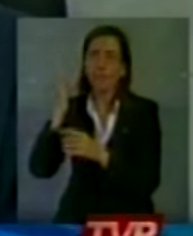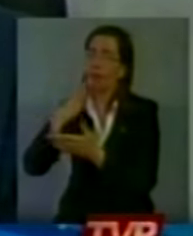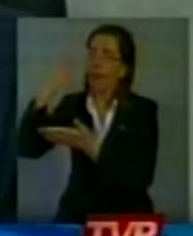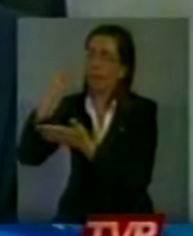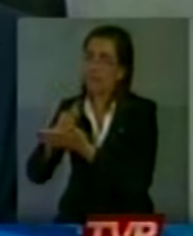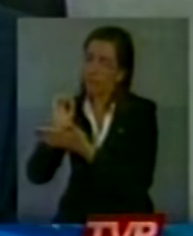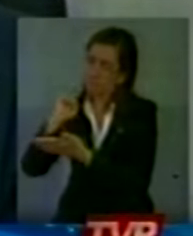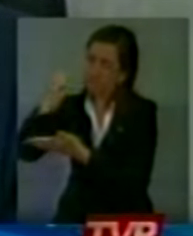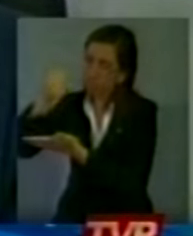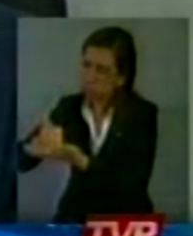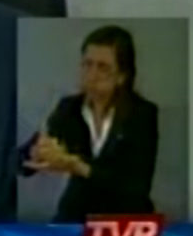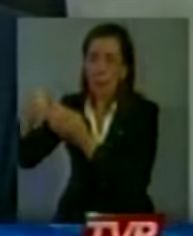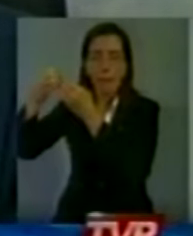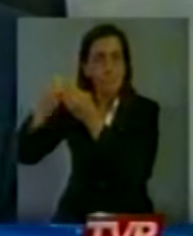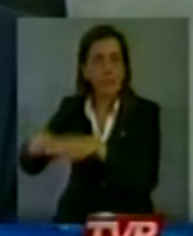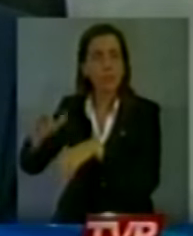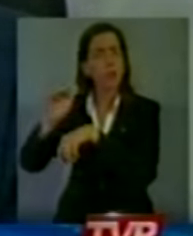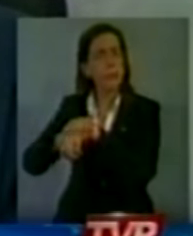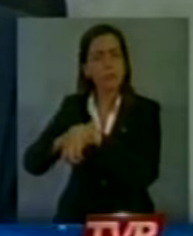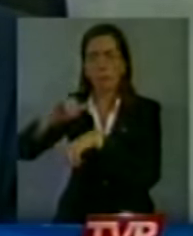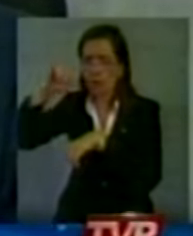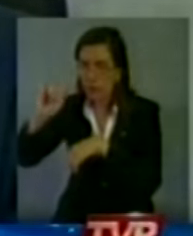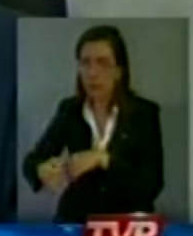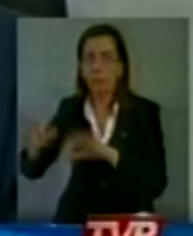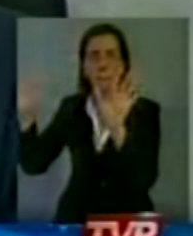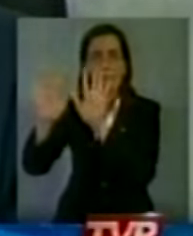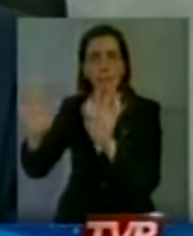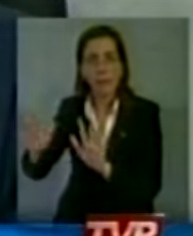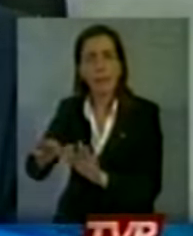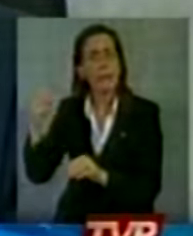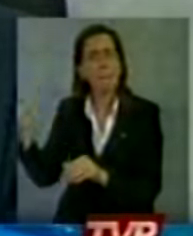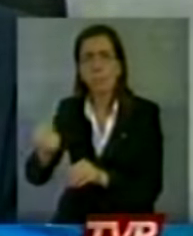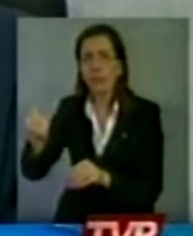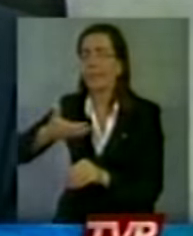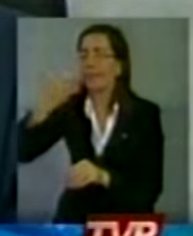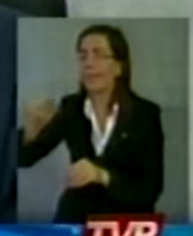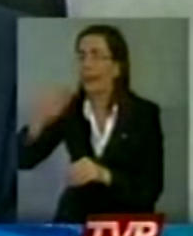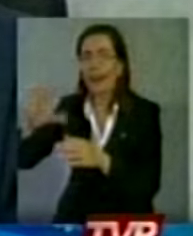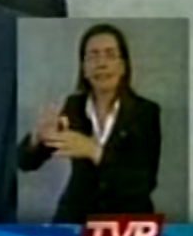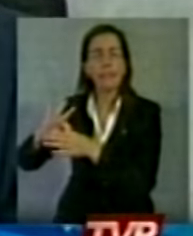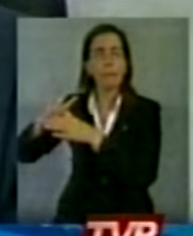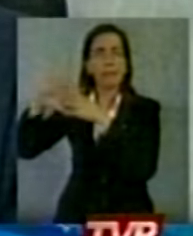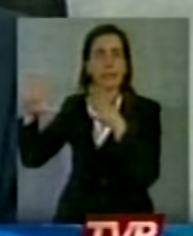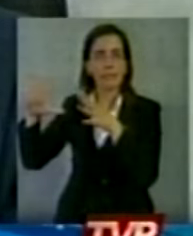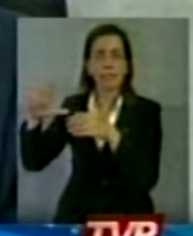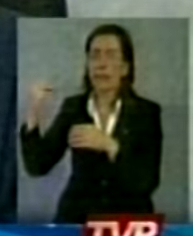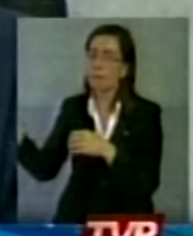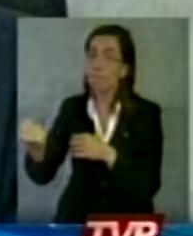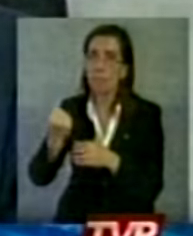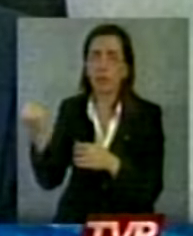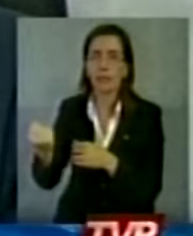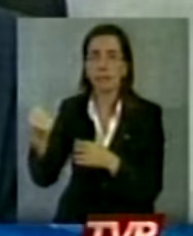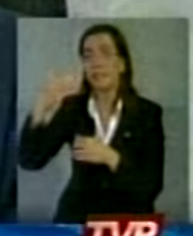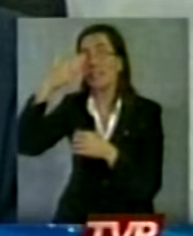carácter protagónico y se hace cargo de los acontecimientos, declarando la independencia primero